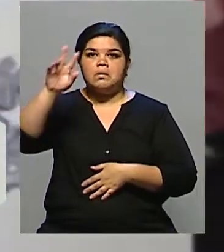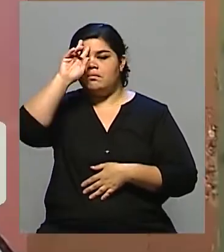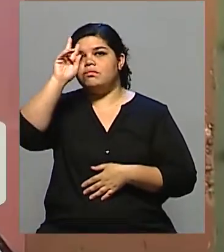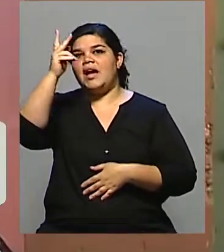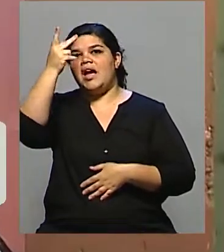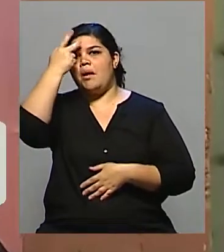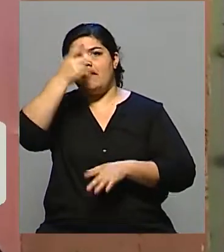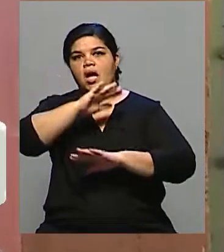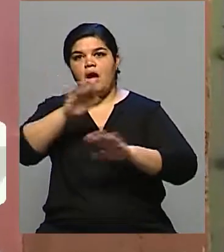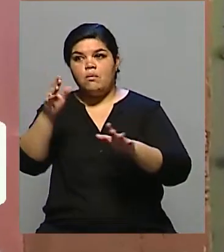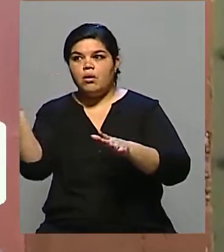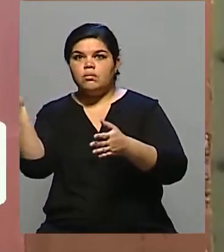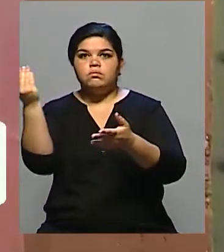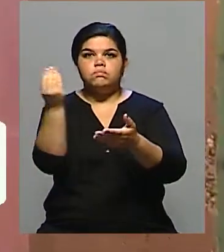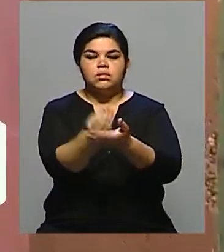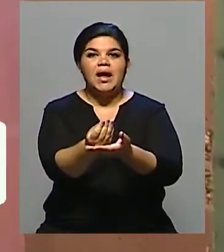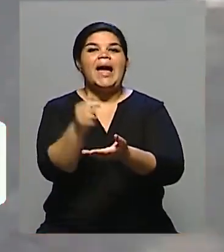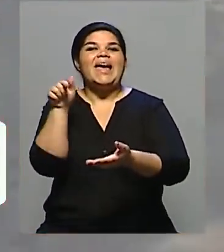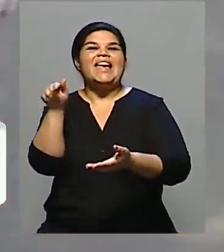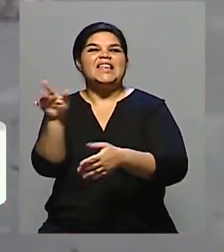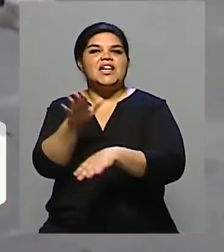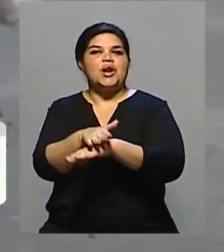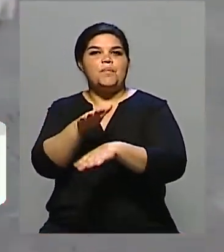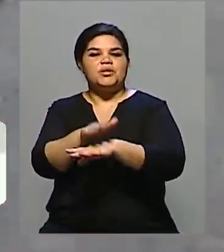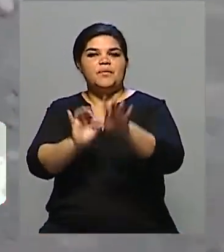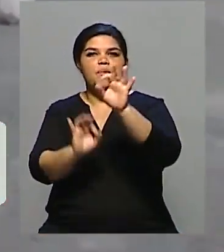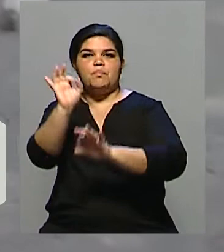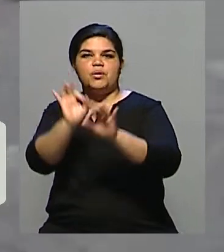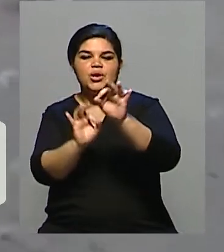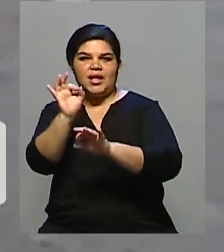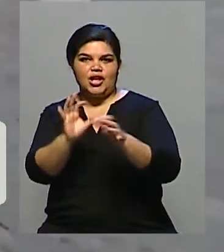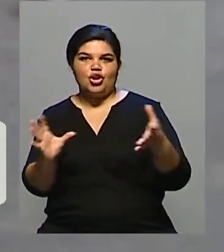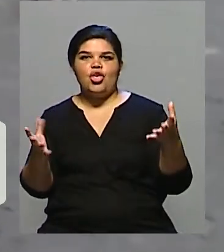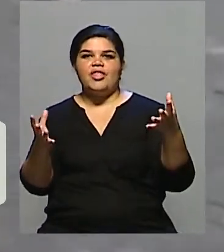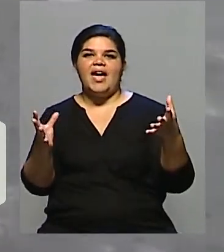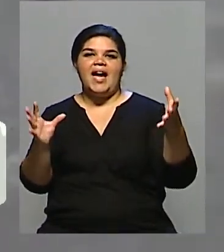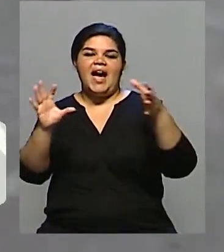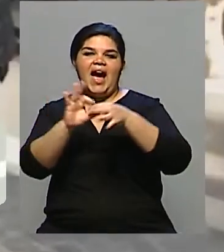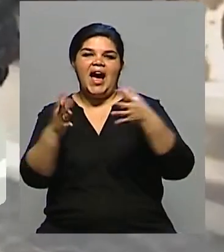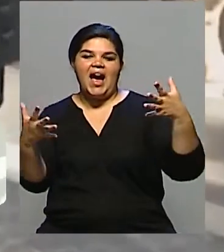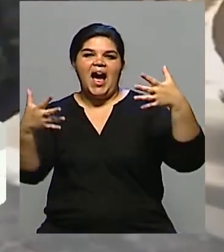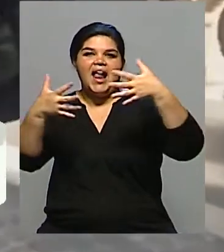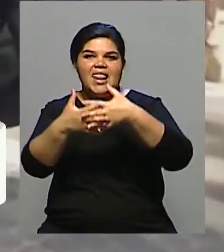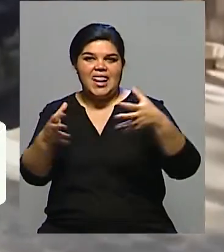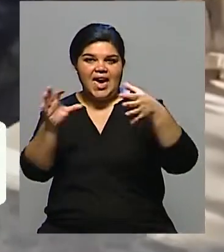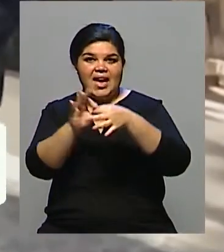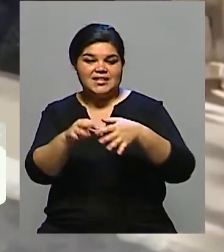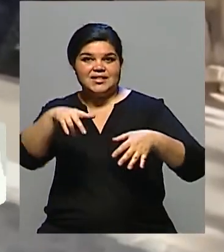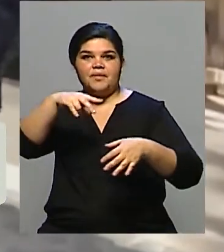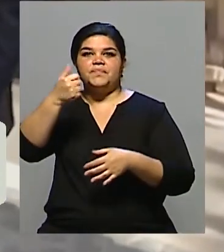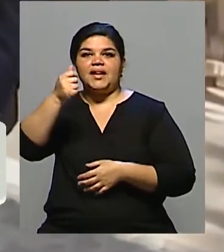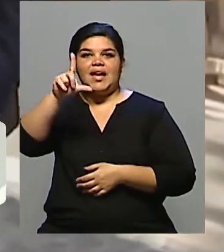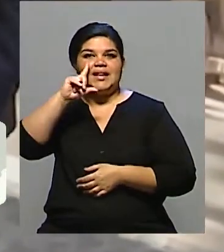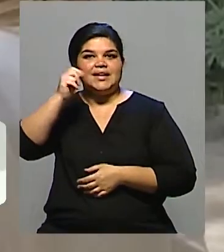y ella adhirió al proyecto del Partido de Alianza Nazionale, que es un partido de